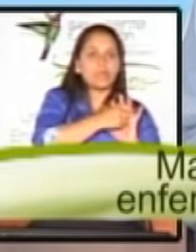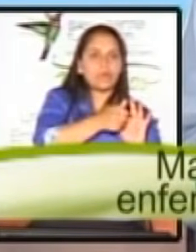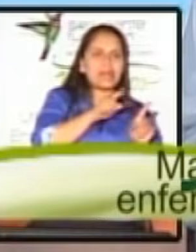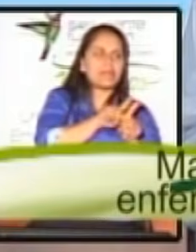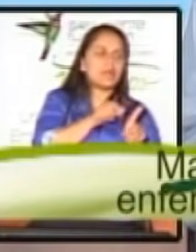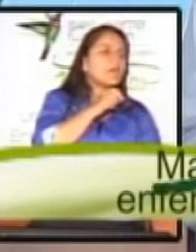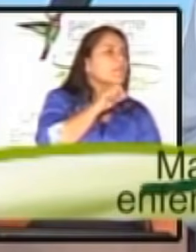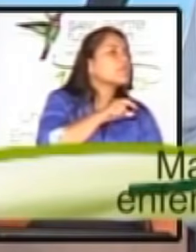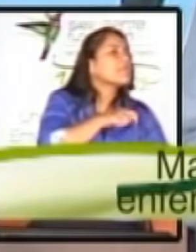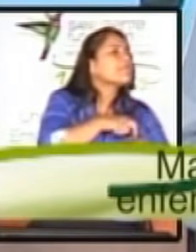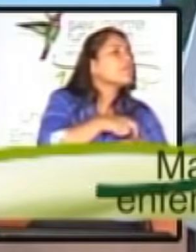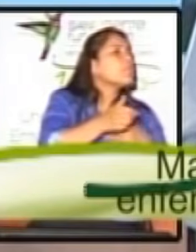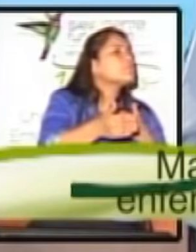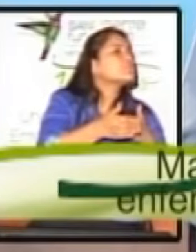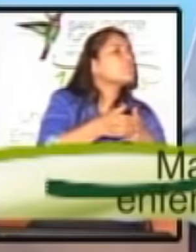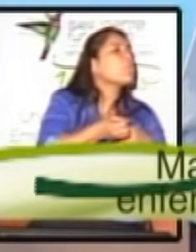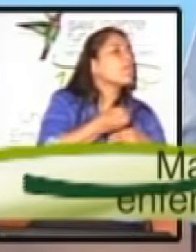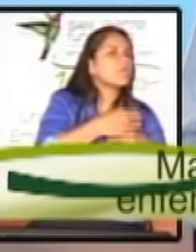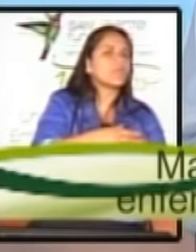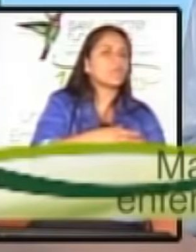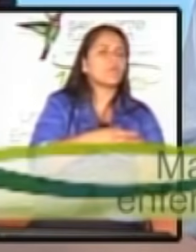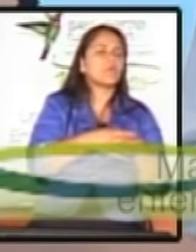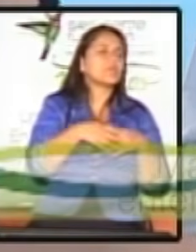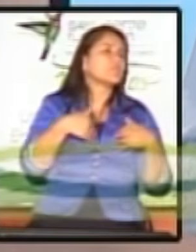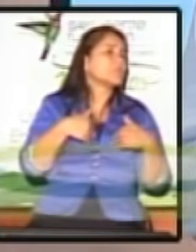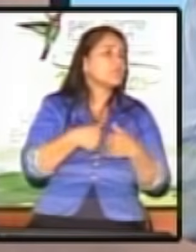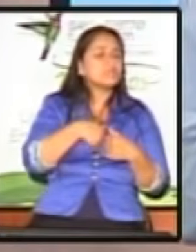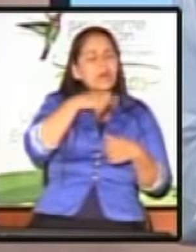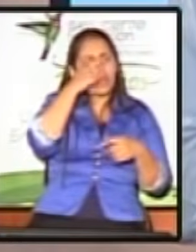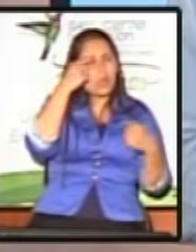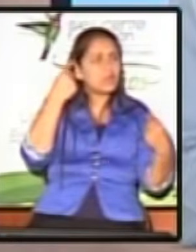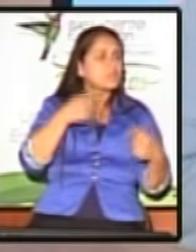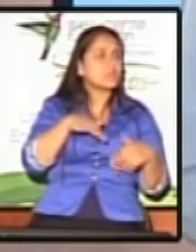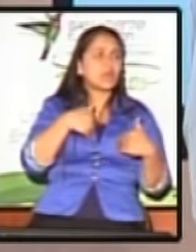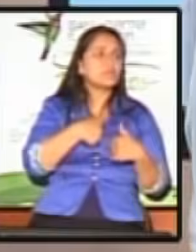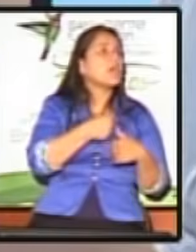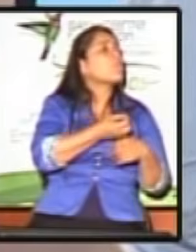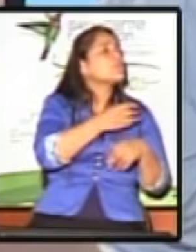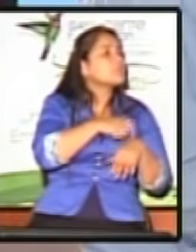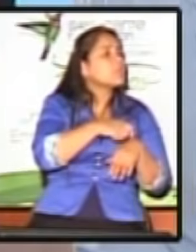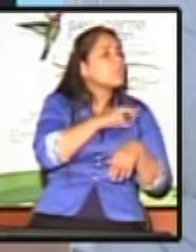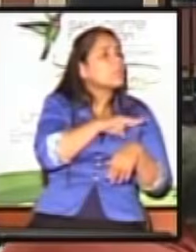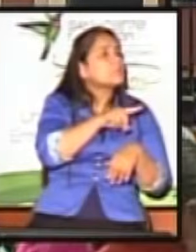Porque es que cuidar cansa, y en este mundo moderno más.